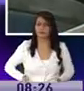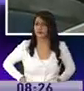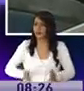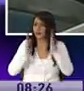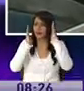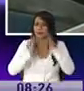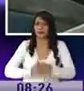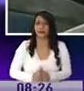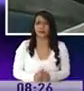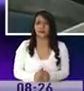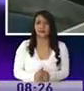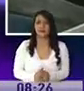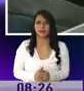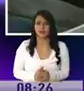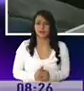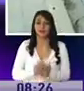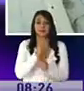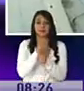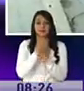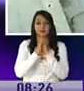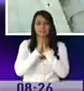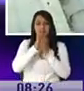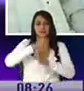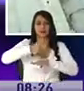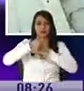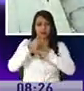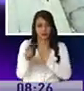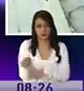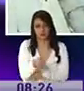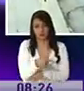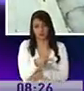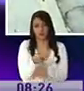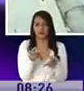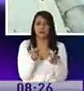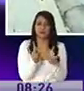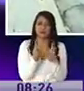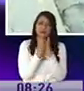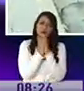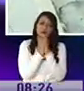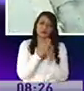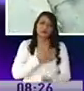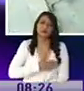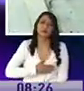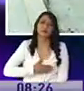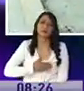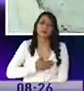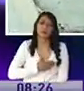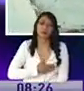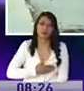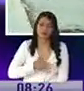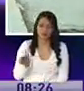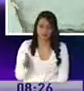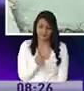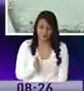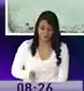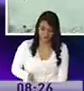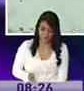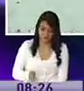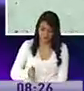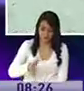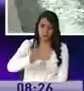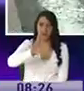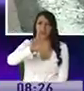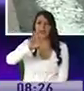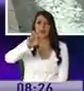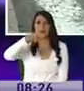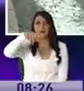ahí pedimos intervención de la autoridad Igualmente tengan amabilidad en toda la República del Salvador desde la shir hasta